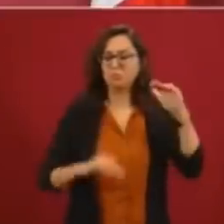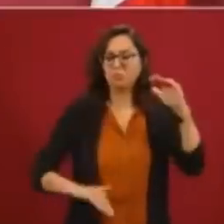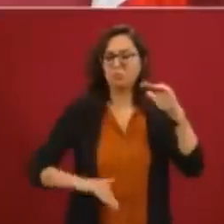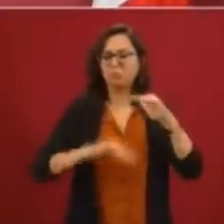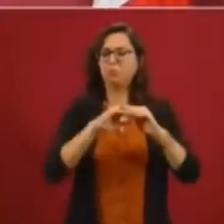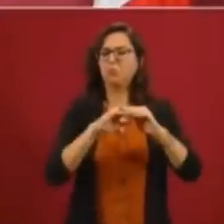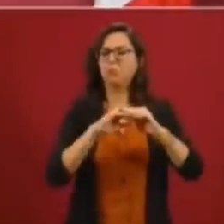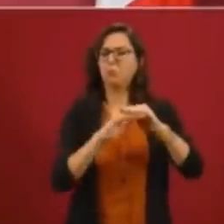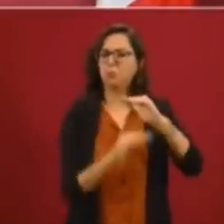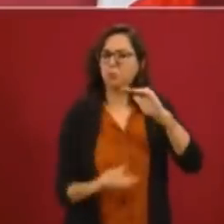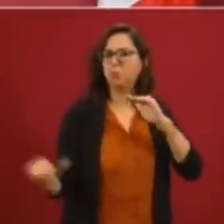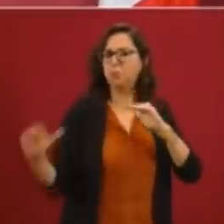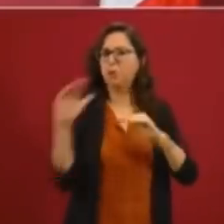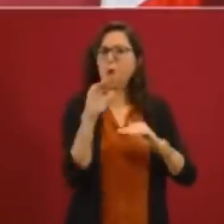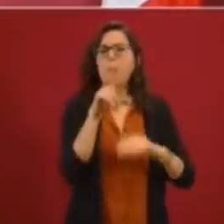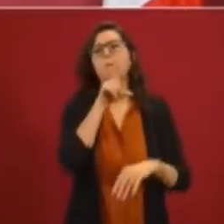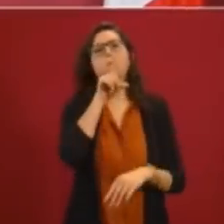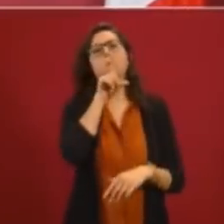campaña,